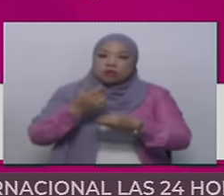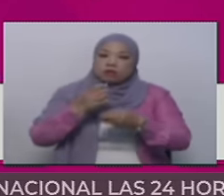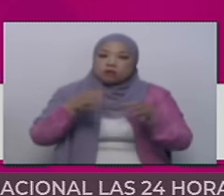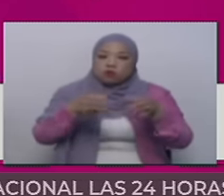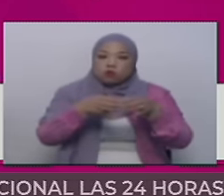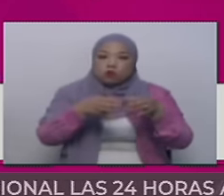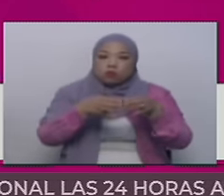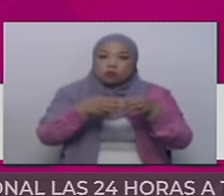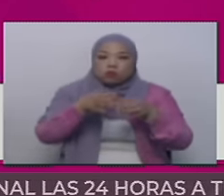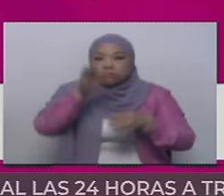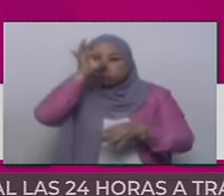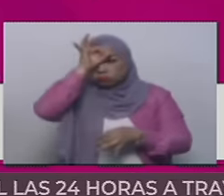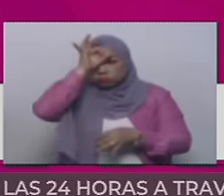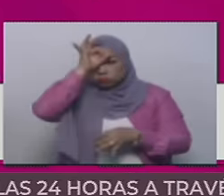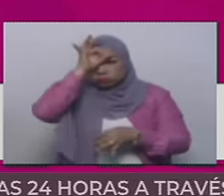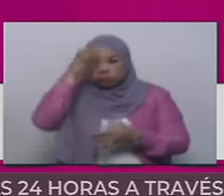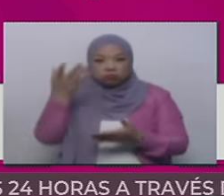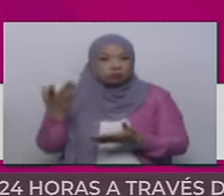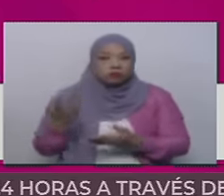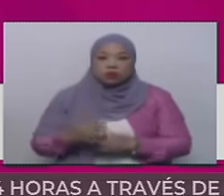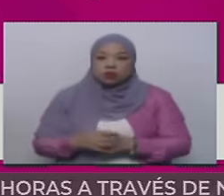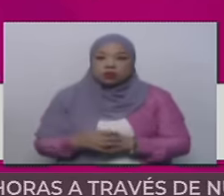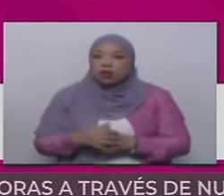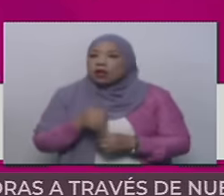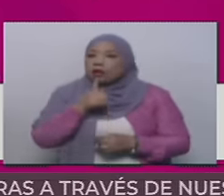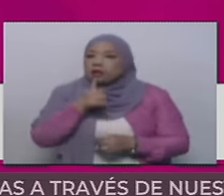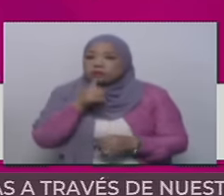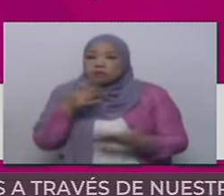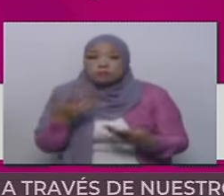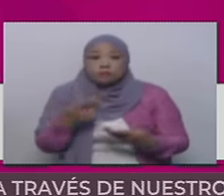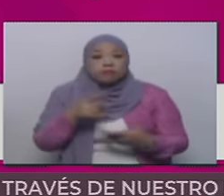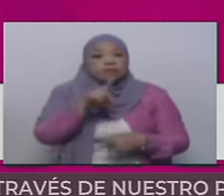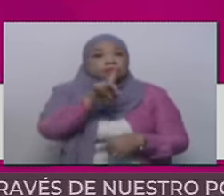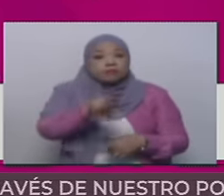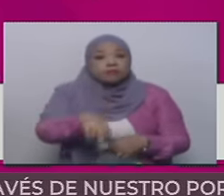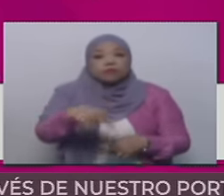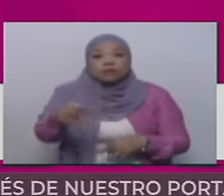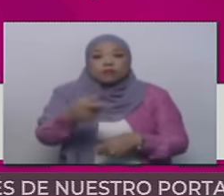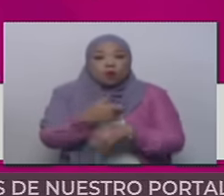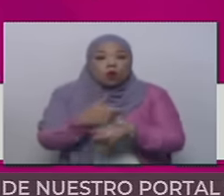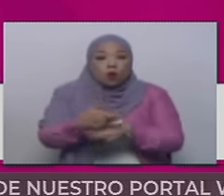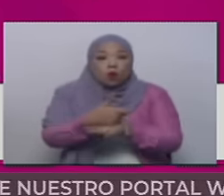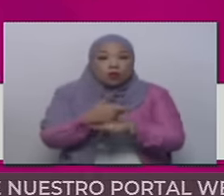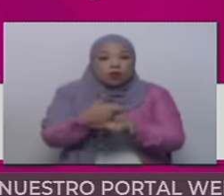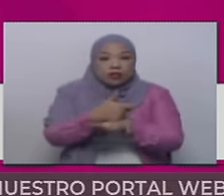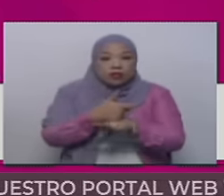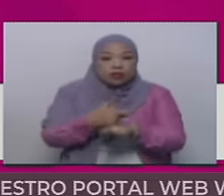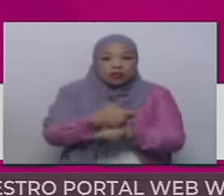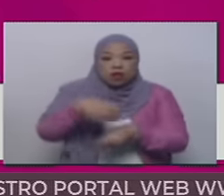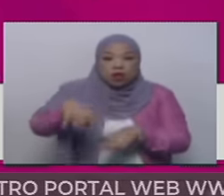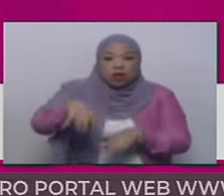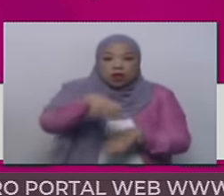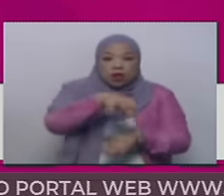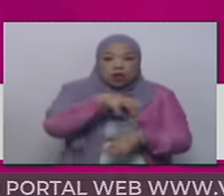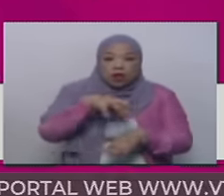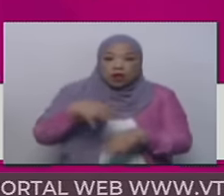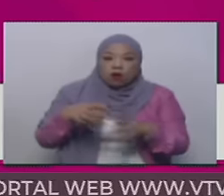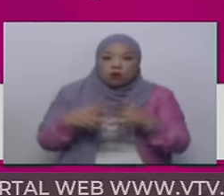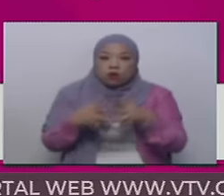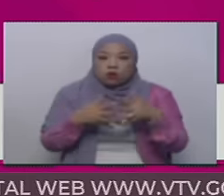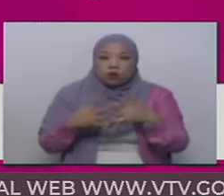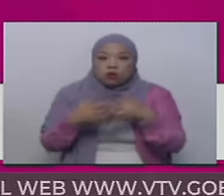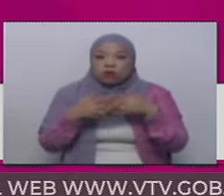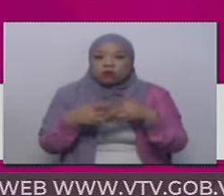¿Quién sabe? ¿Sabes quién organiza las elecciones de Estados Unidos? Las gobernaciones. No tienen ni siquiera